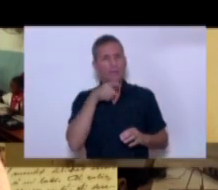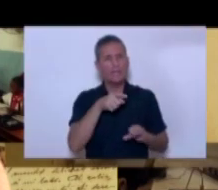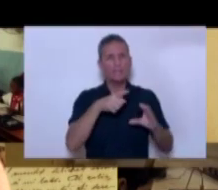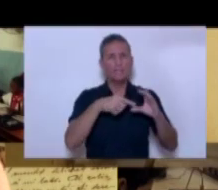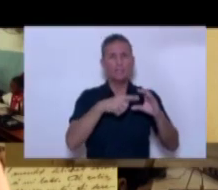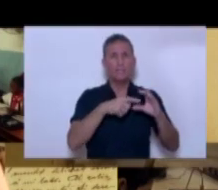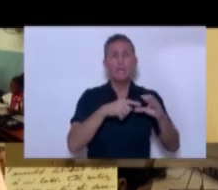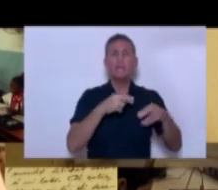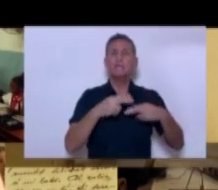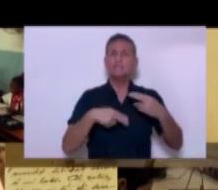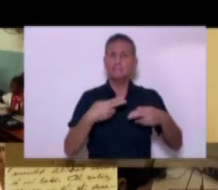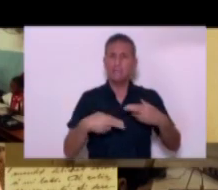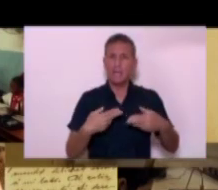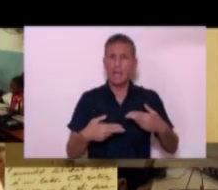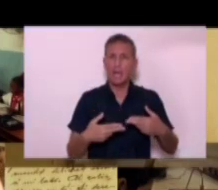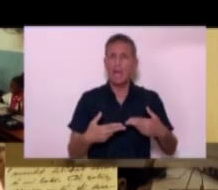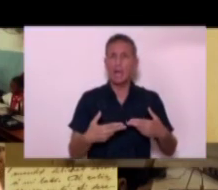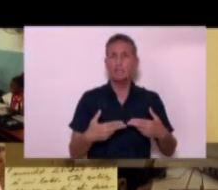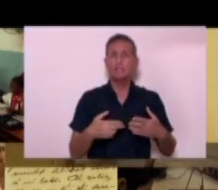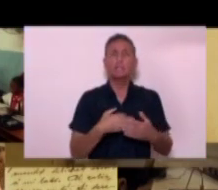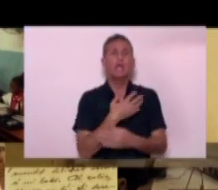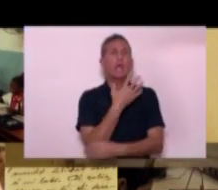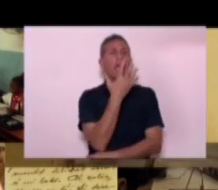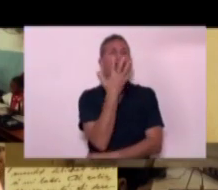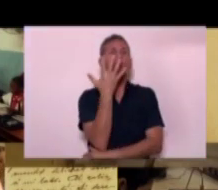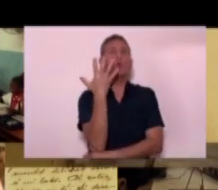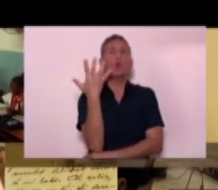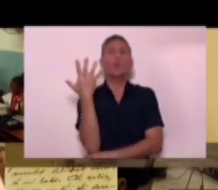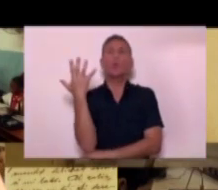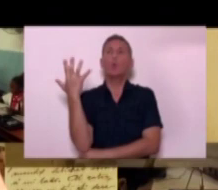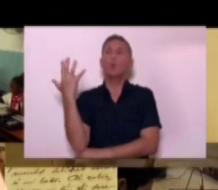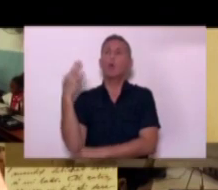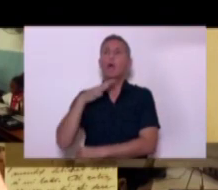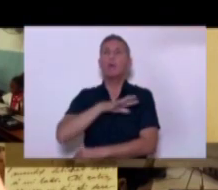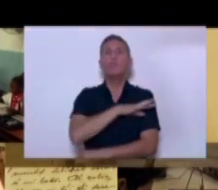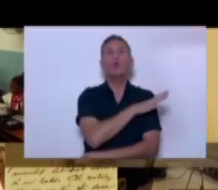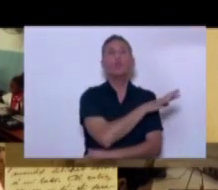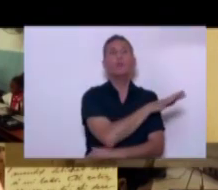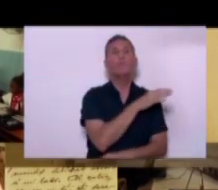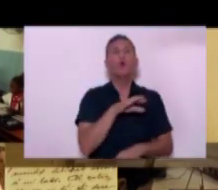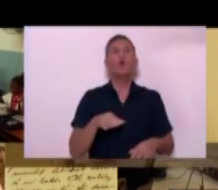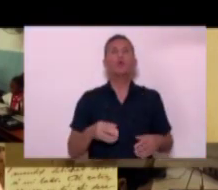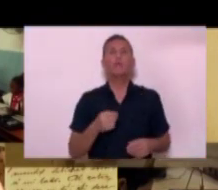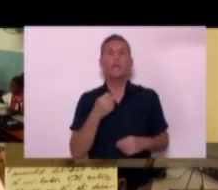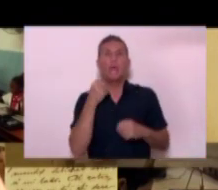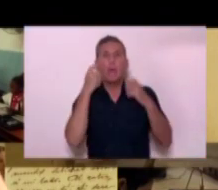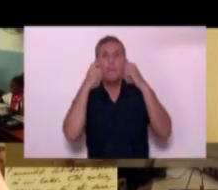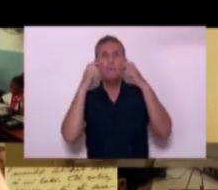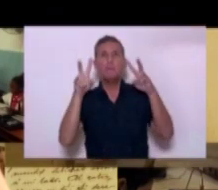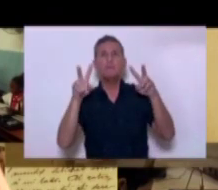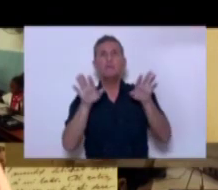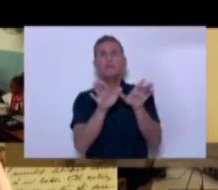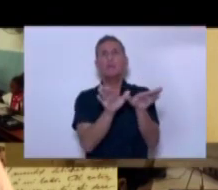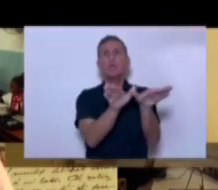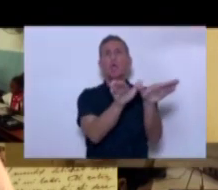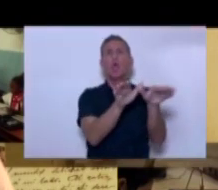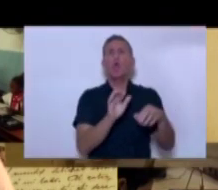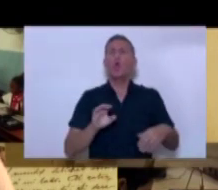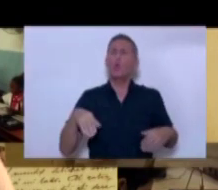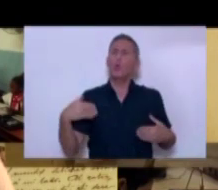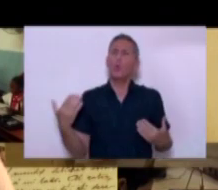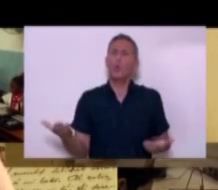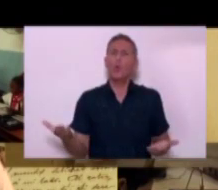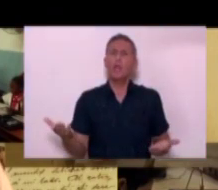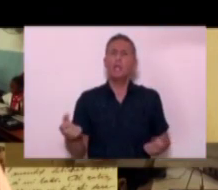este contenido. Y se hace mediante la oración: en un árbol del bosque vivía un